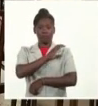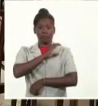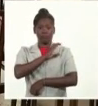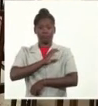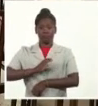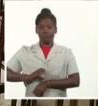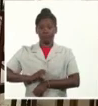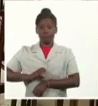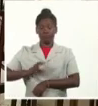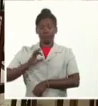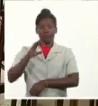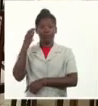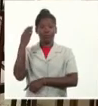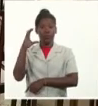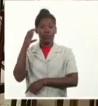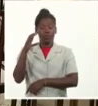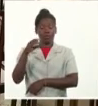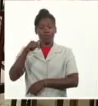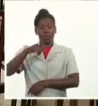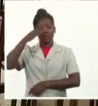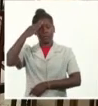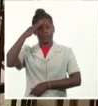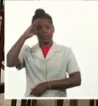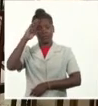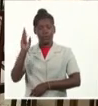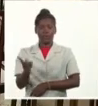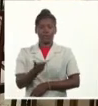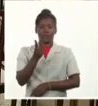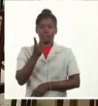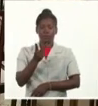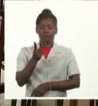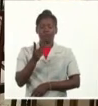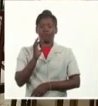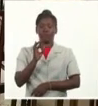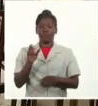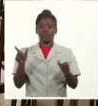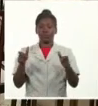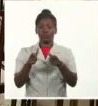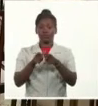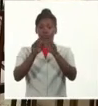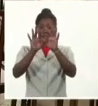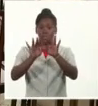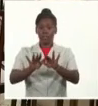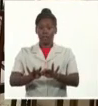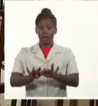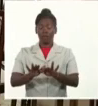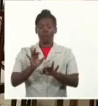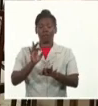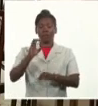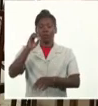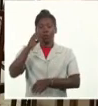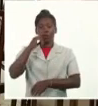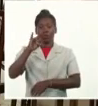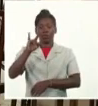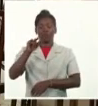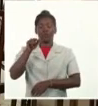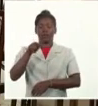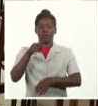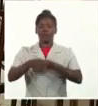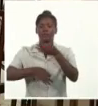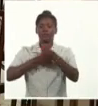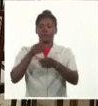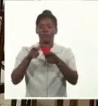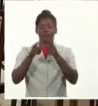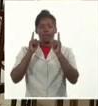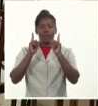representante especial del secretario general de la ONU para Colombia, Carlos Ruiz Massieu, del monseñor Héctor